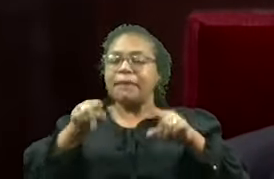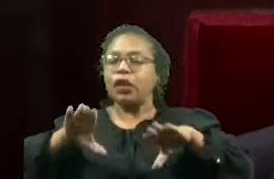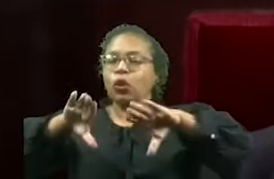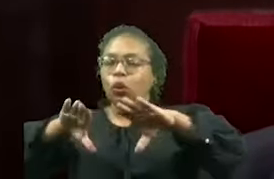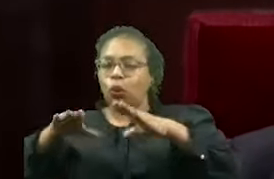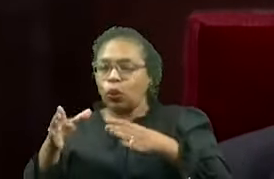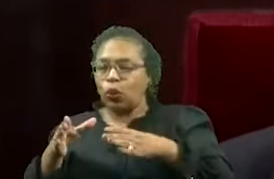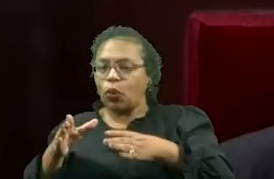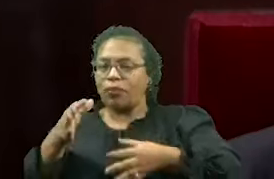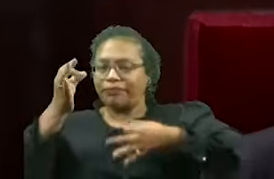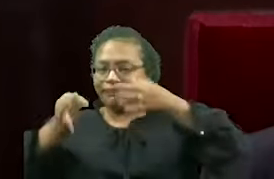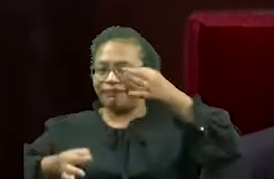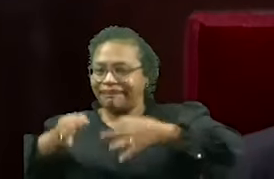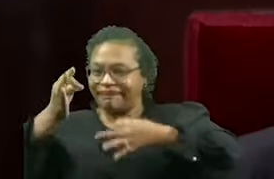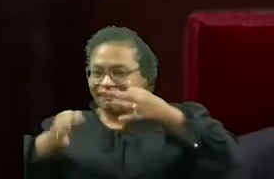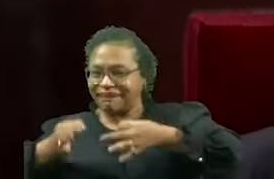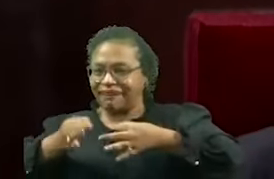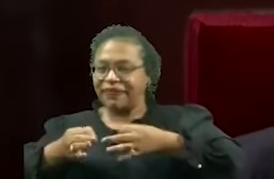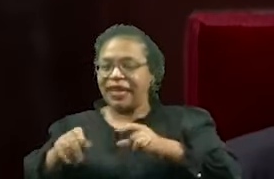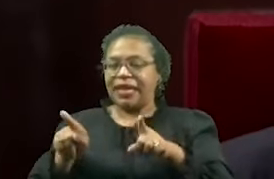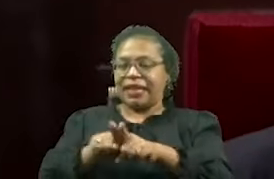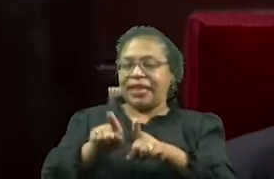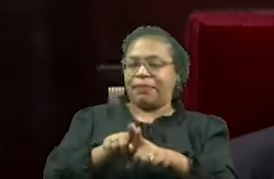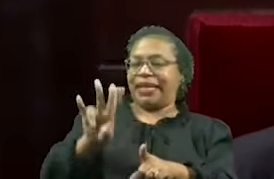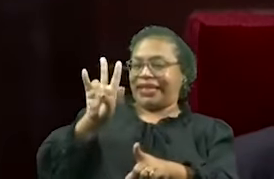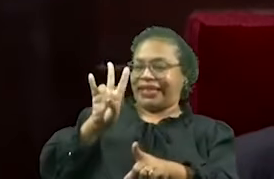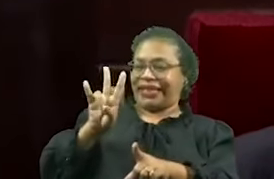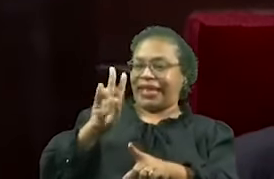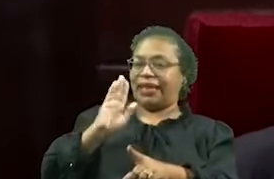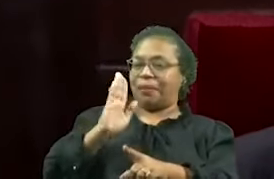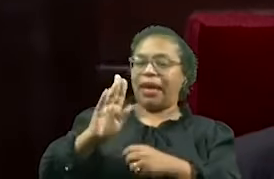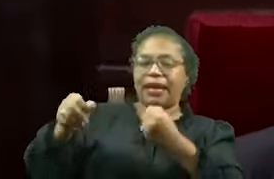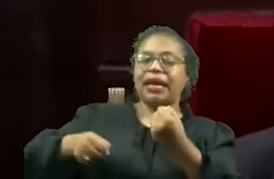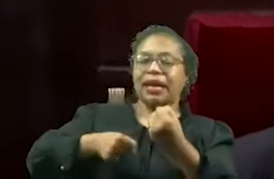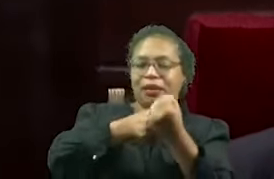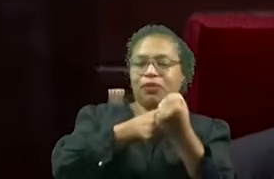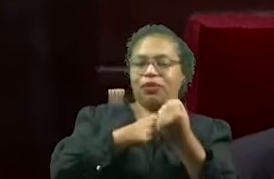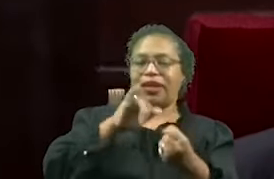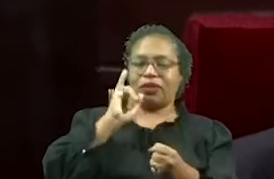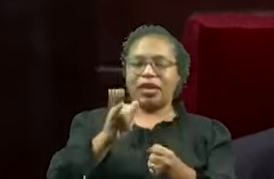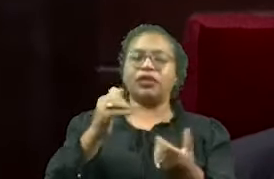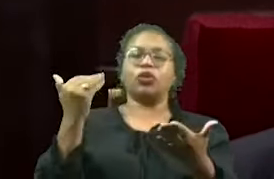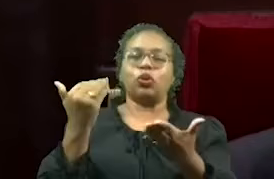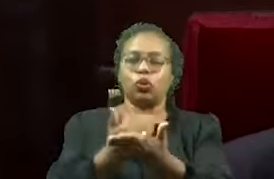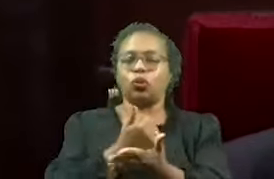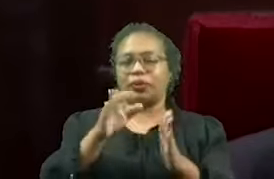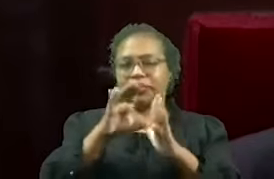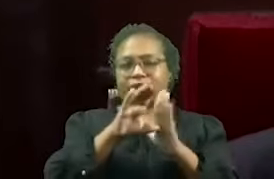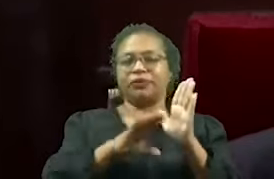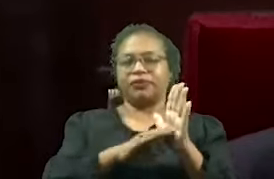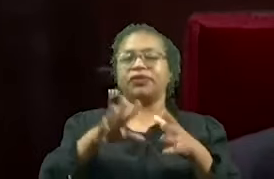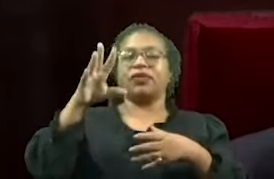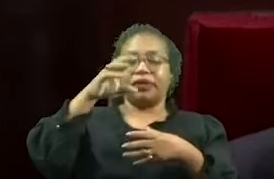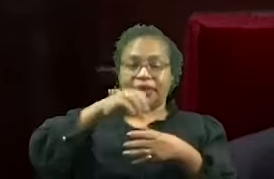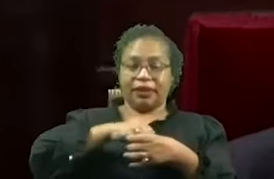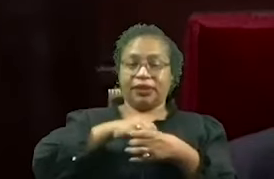quien lo elija así como a siete procuradores adjuntos esta medida asegura mayor imparcialidad e